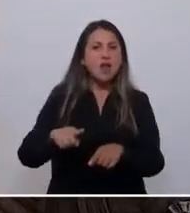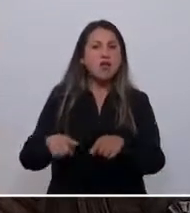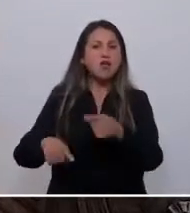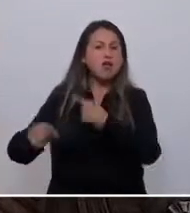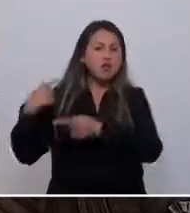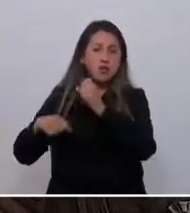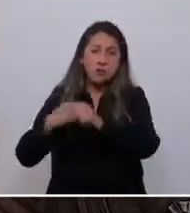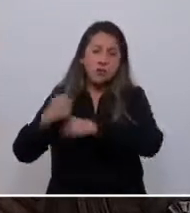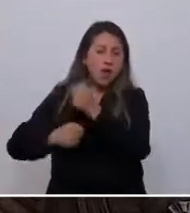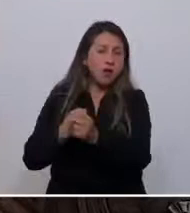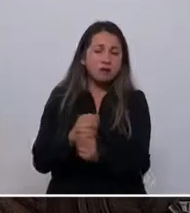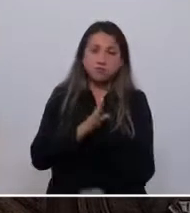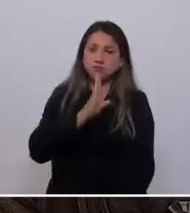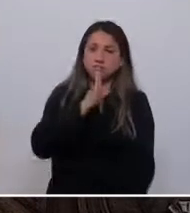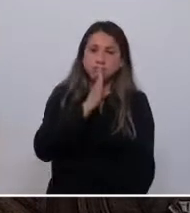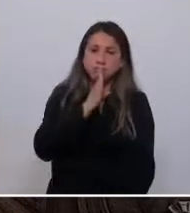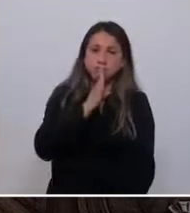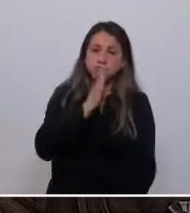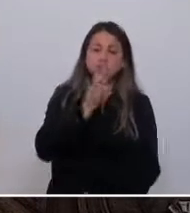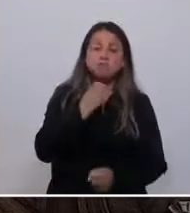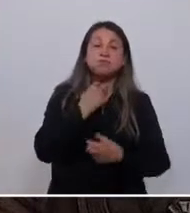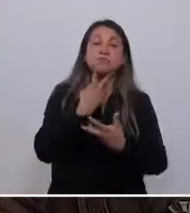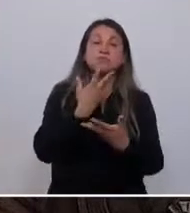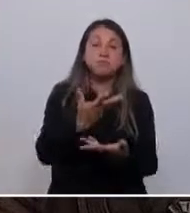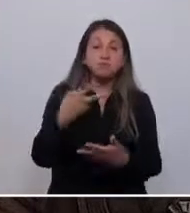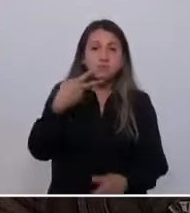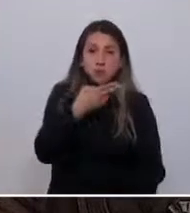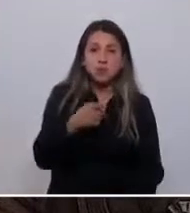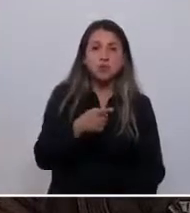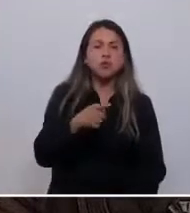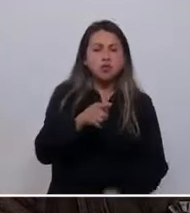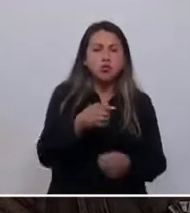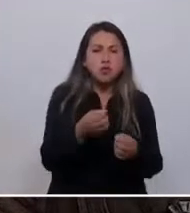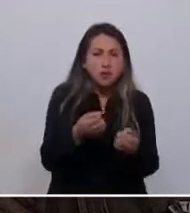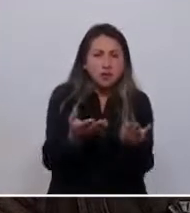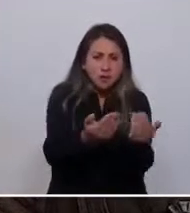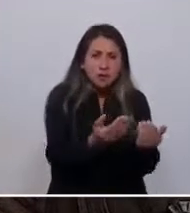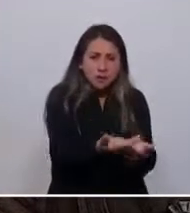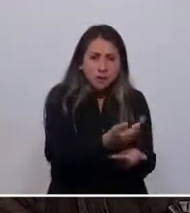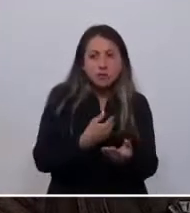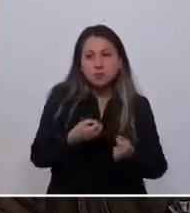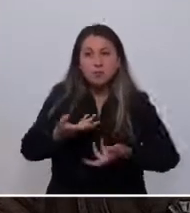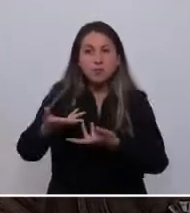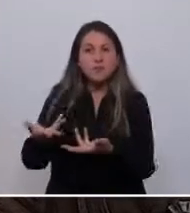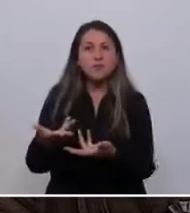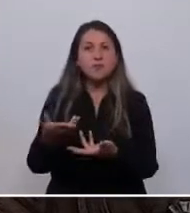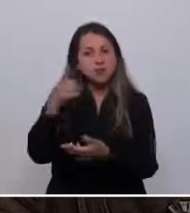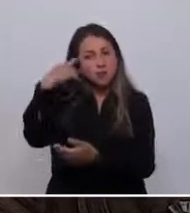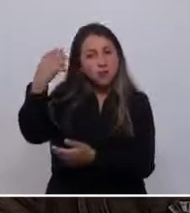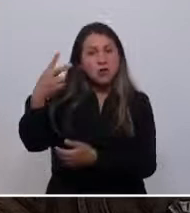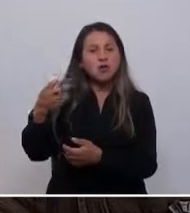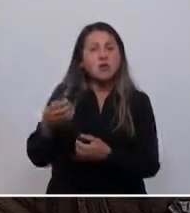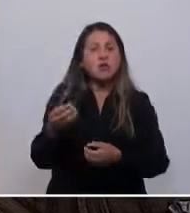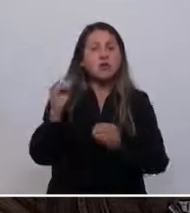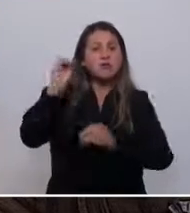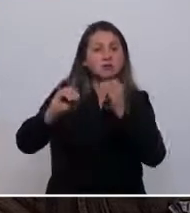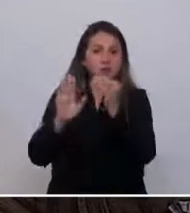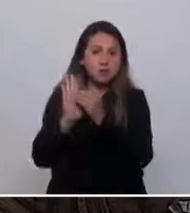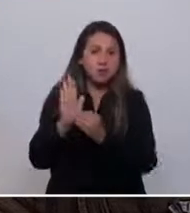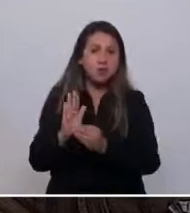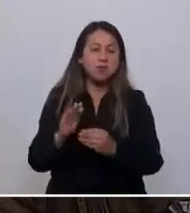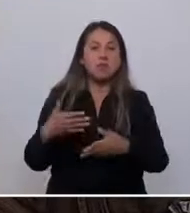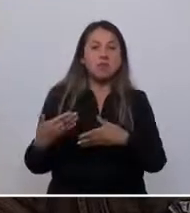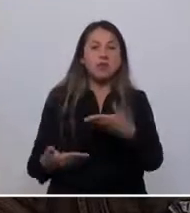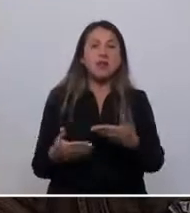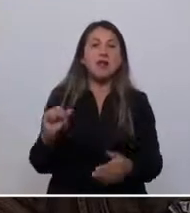silenciados, para hacer sus voces y traer sus anhelos, empaparnos de sus sueños y darles la autonomía